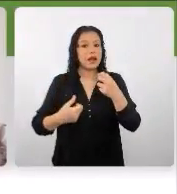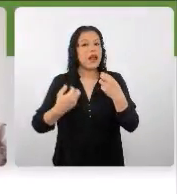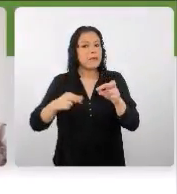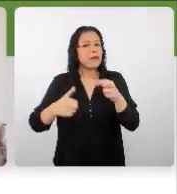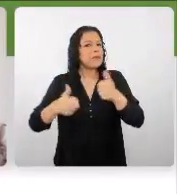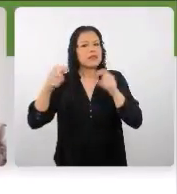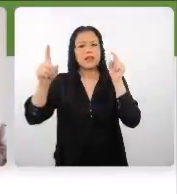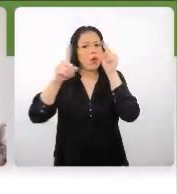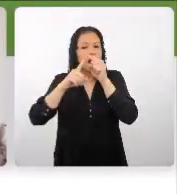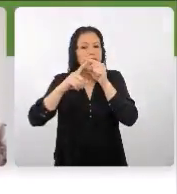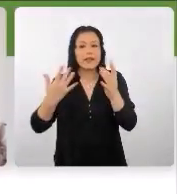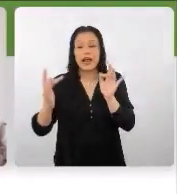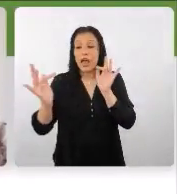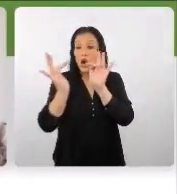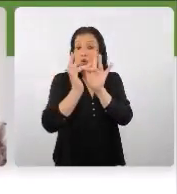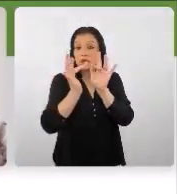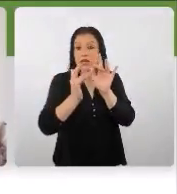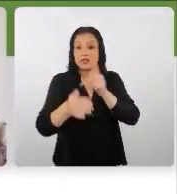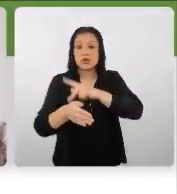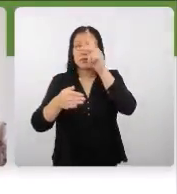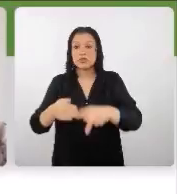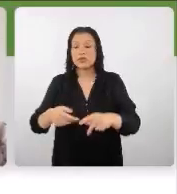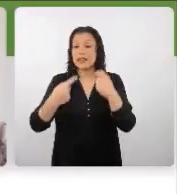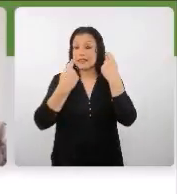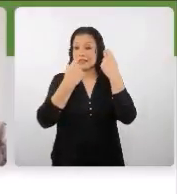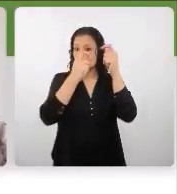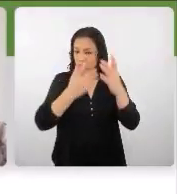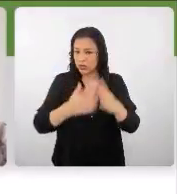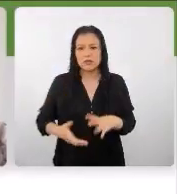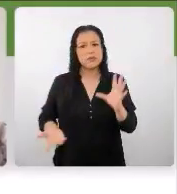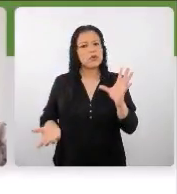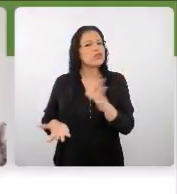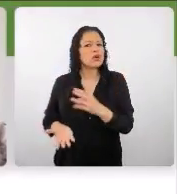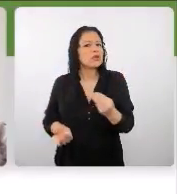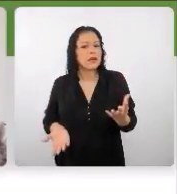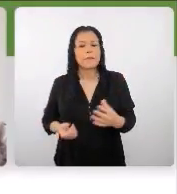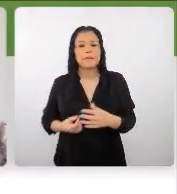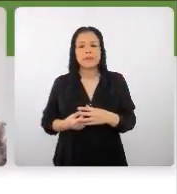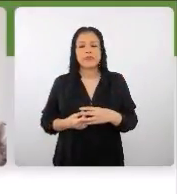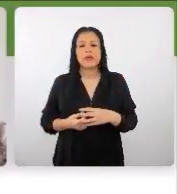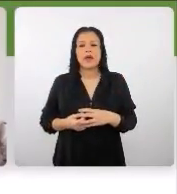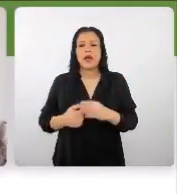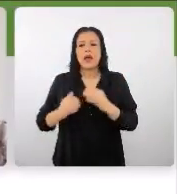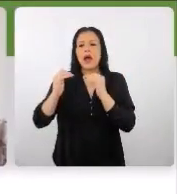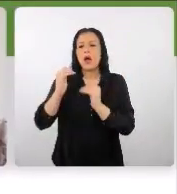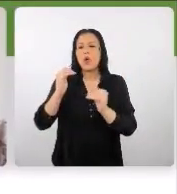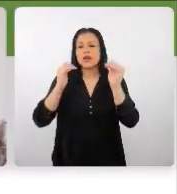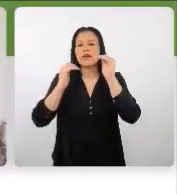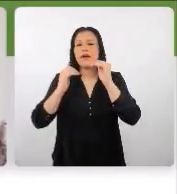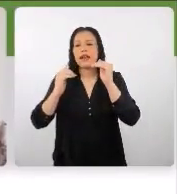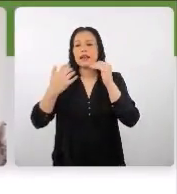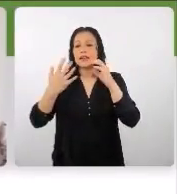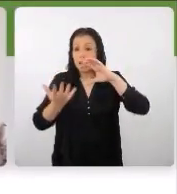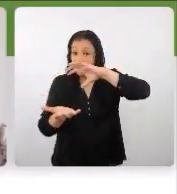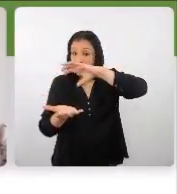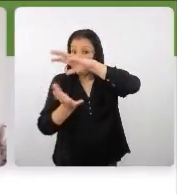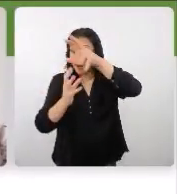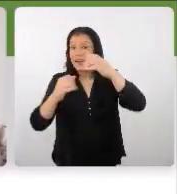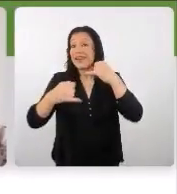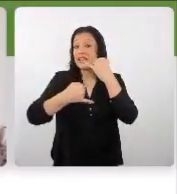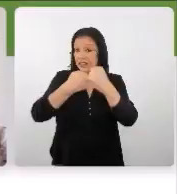tener este contacto con profesionales de turismo a nivel, a una escala internacional,